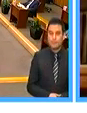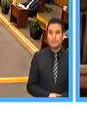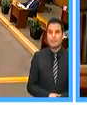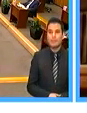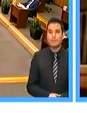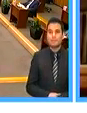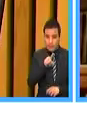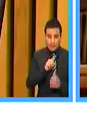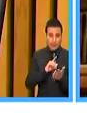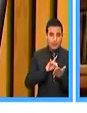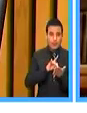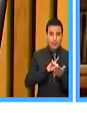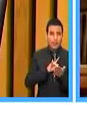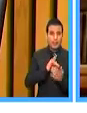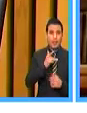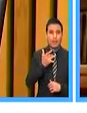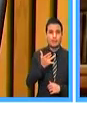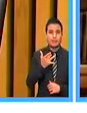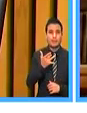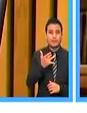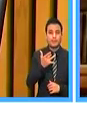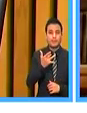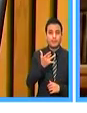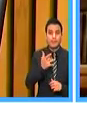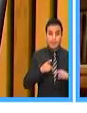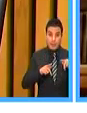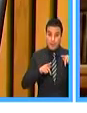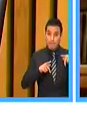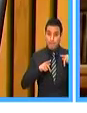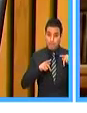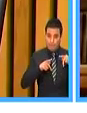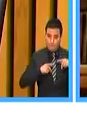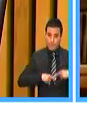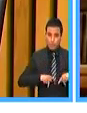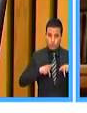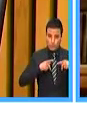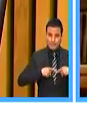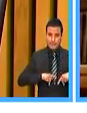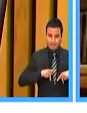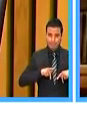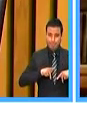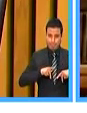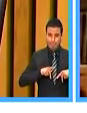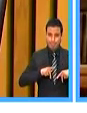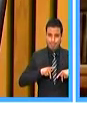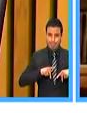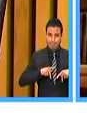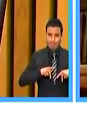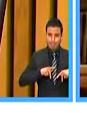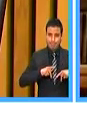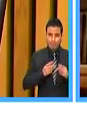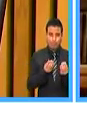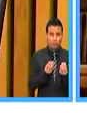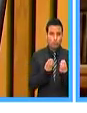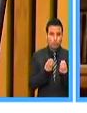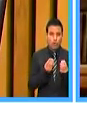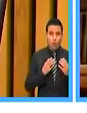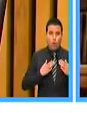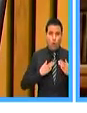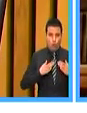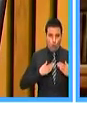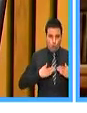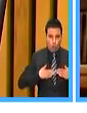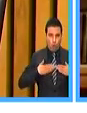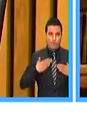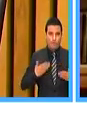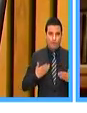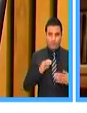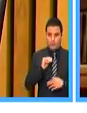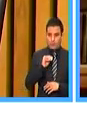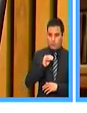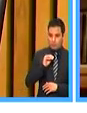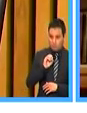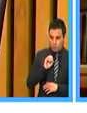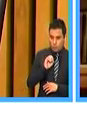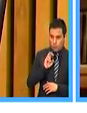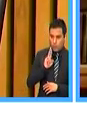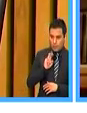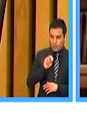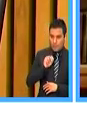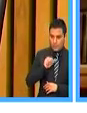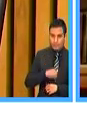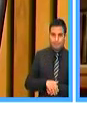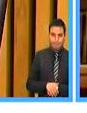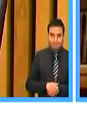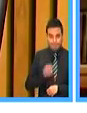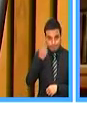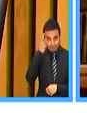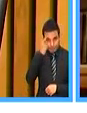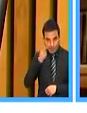que se fiscalizó en tiempo real prácticamente, y entonces nosotros estamos cumpliendo con ese deber. El día